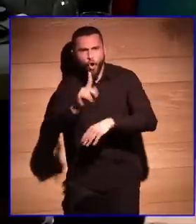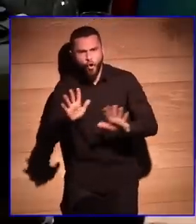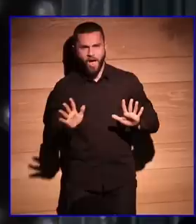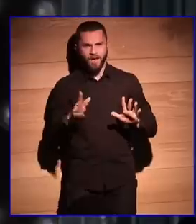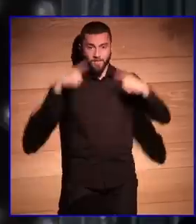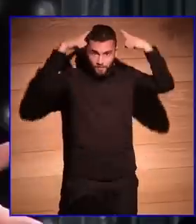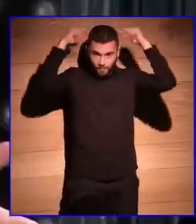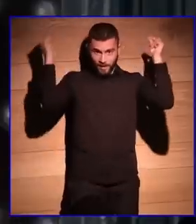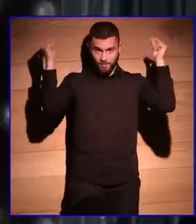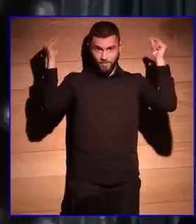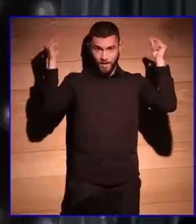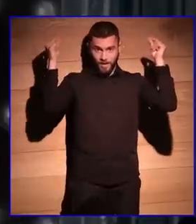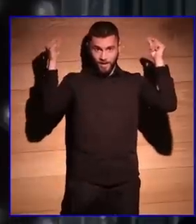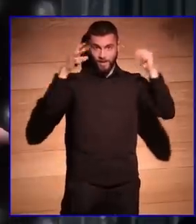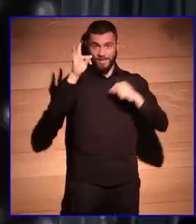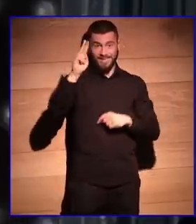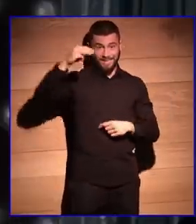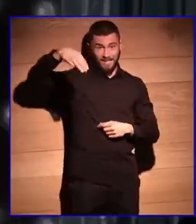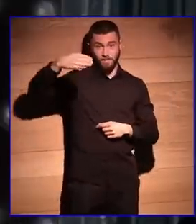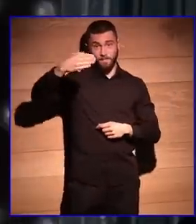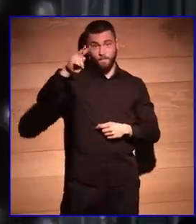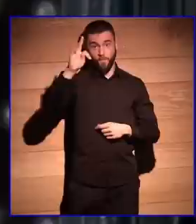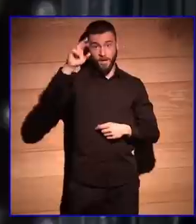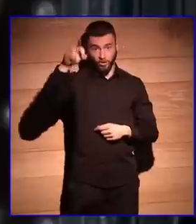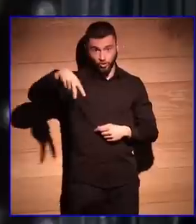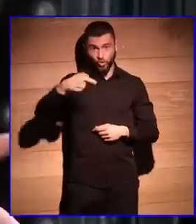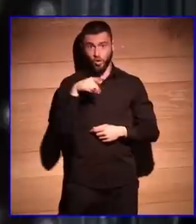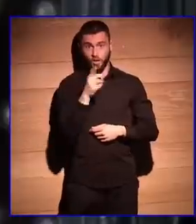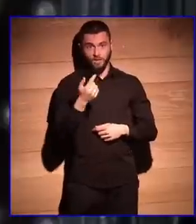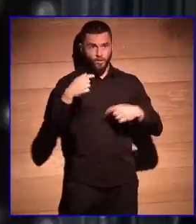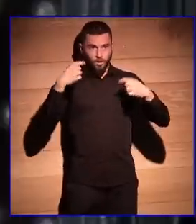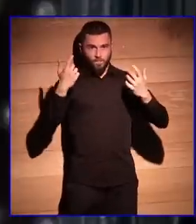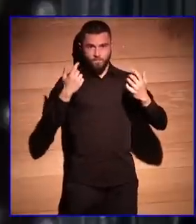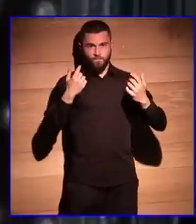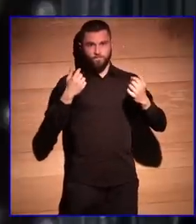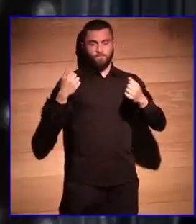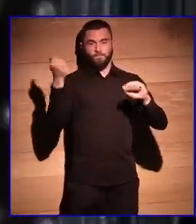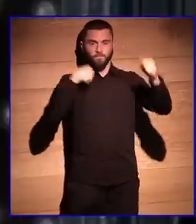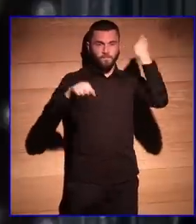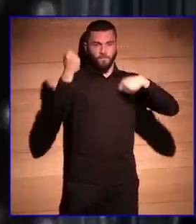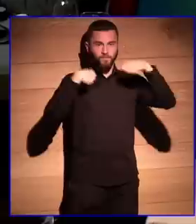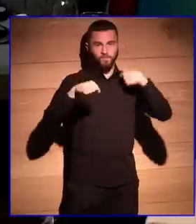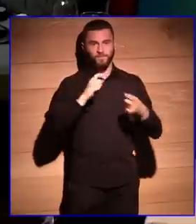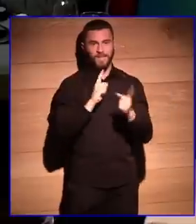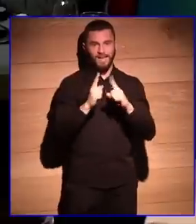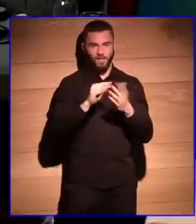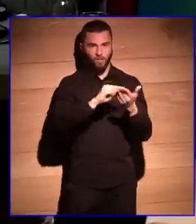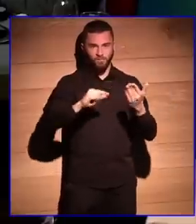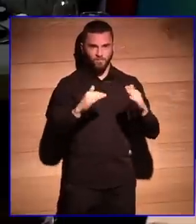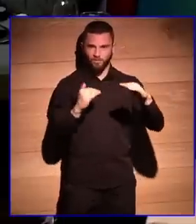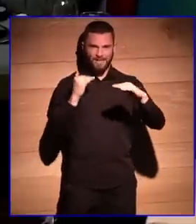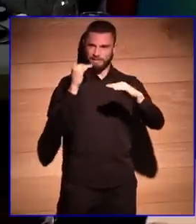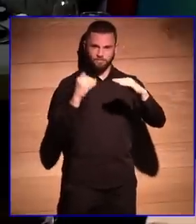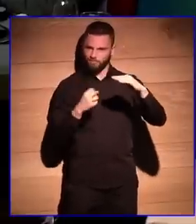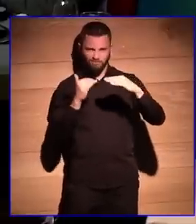película de Tim Burton es muy inferior al Joker porque nada puede estar a la altura ni de esa interpretación ni de esa escritura de guión tampoco. Bueno, pero voy más a la personalidad